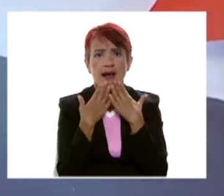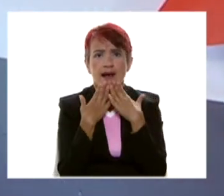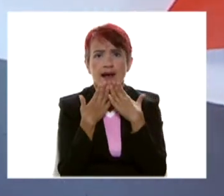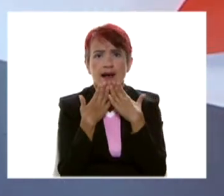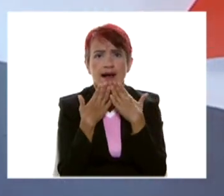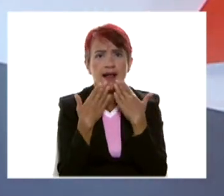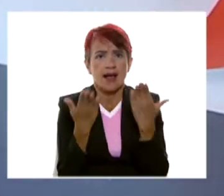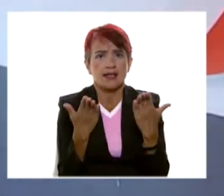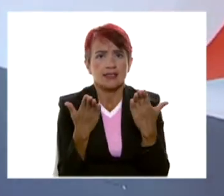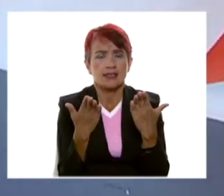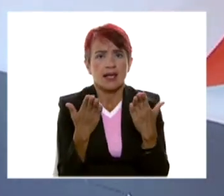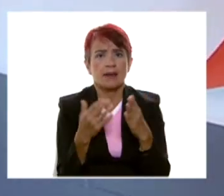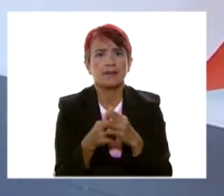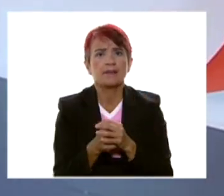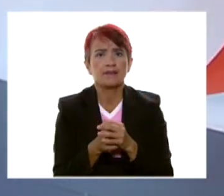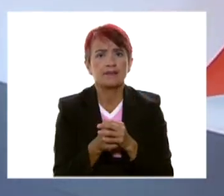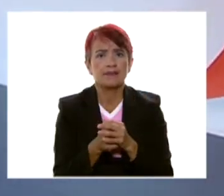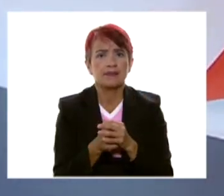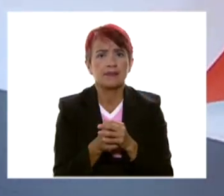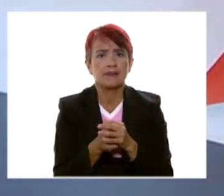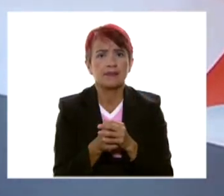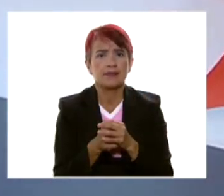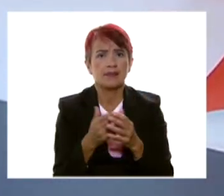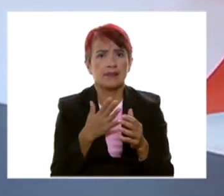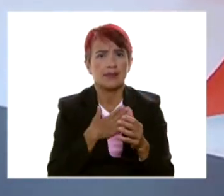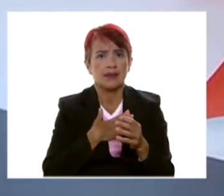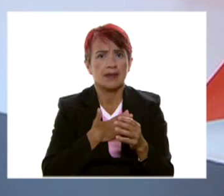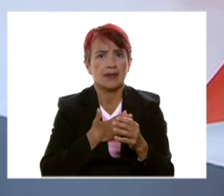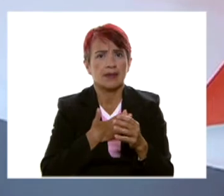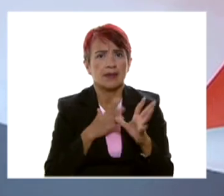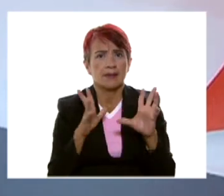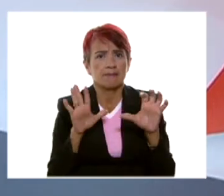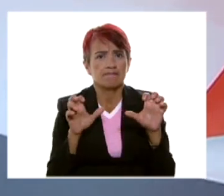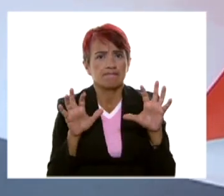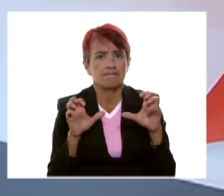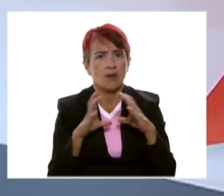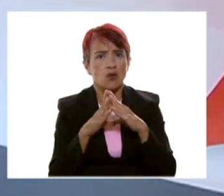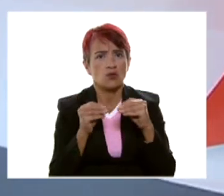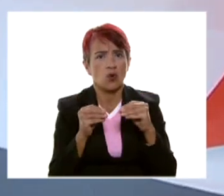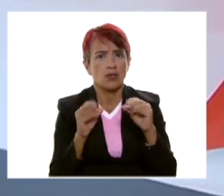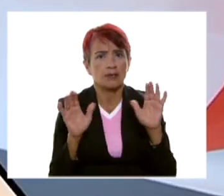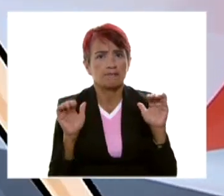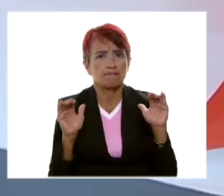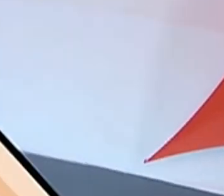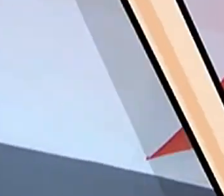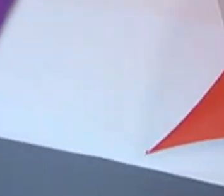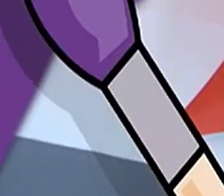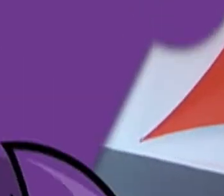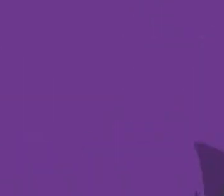you next week. Maybe in the afternoon, see you. Bye bye.